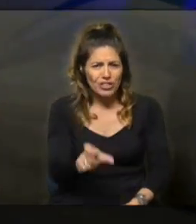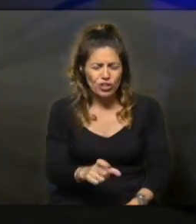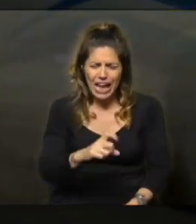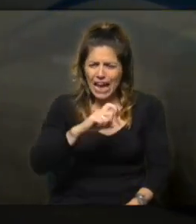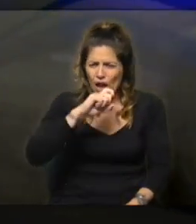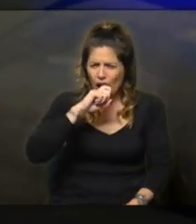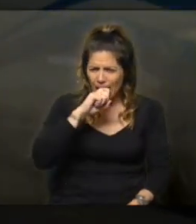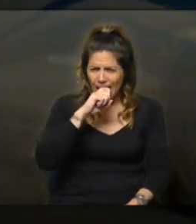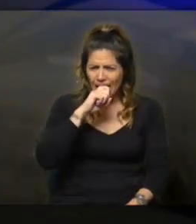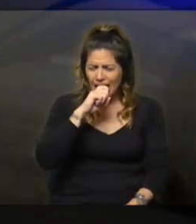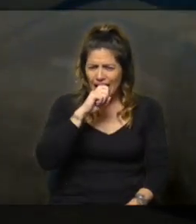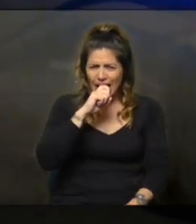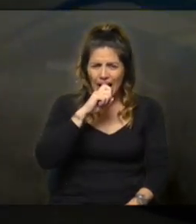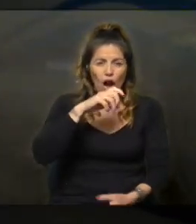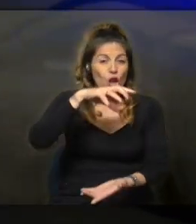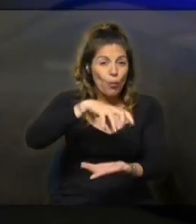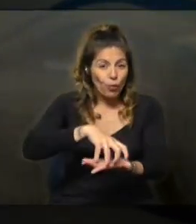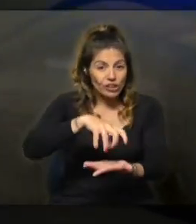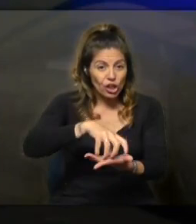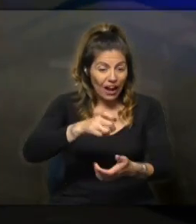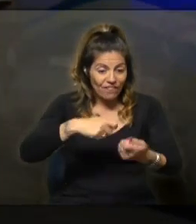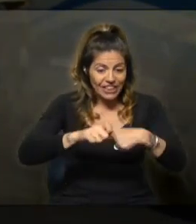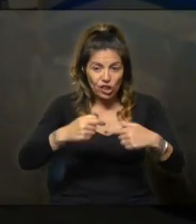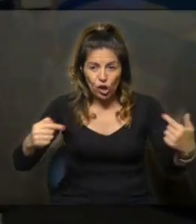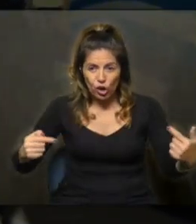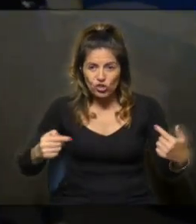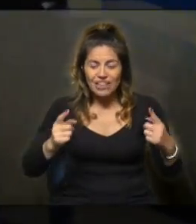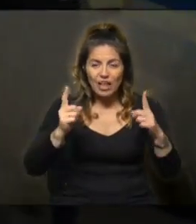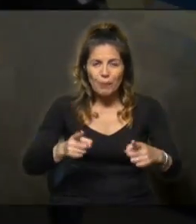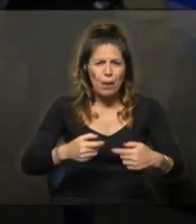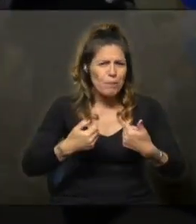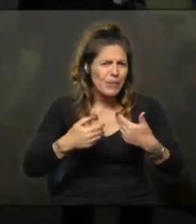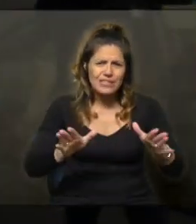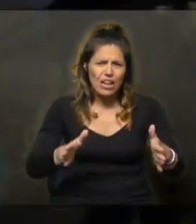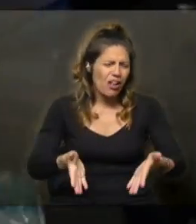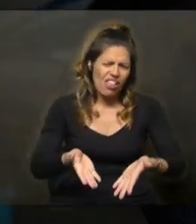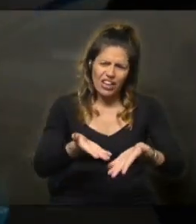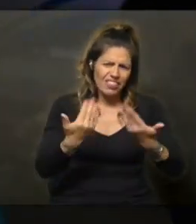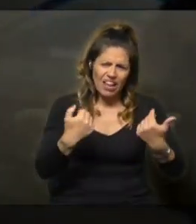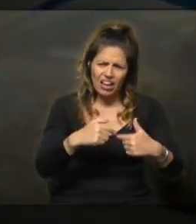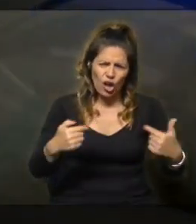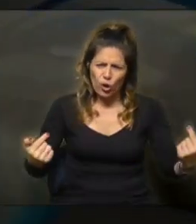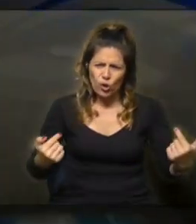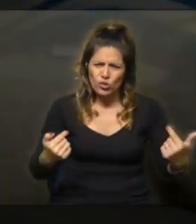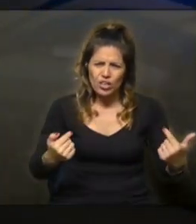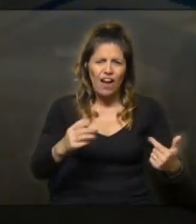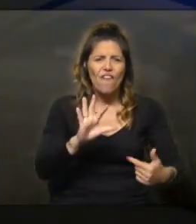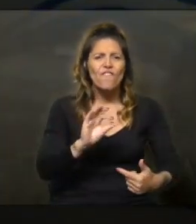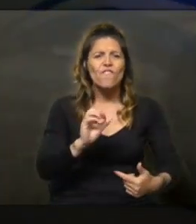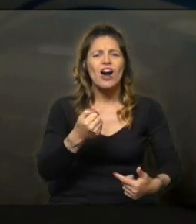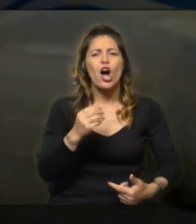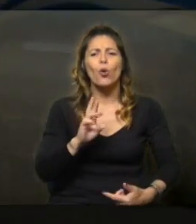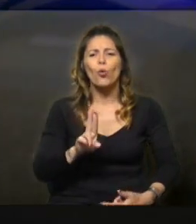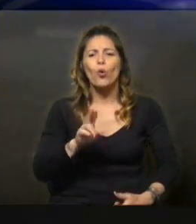enojada losos estaban aquí instalados incluso empezaron a levantar si facu les muestra pueden